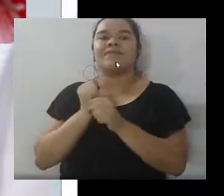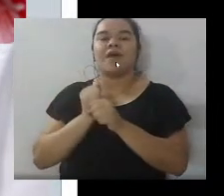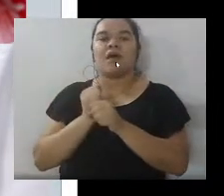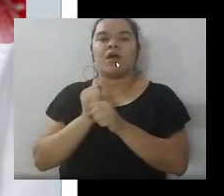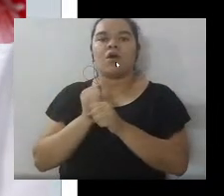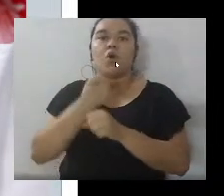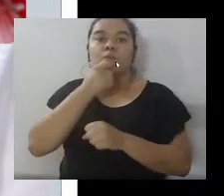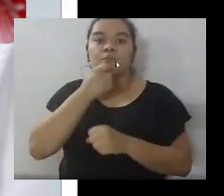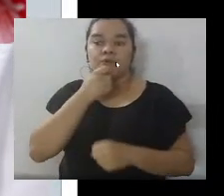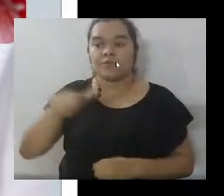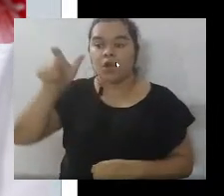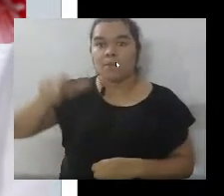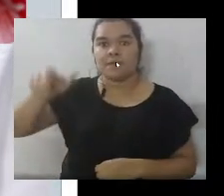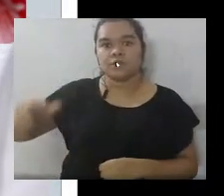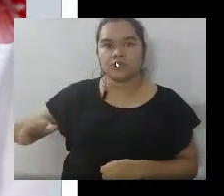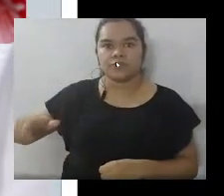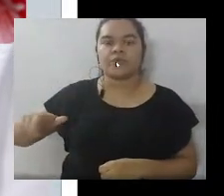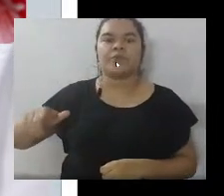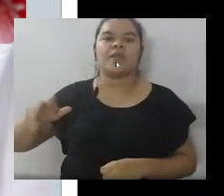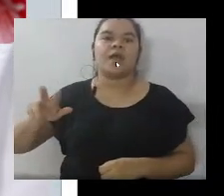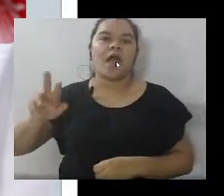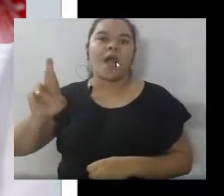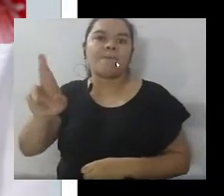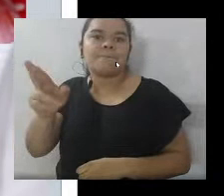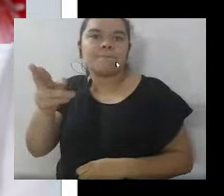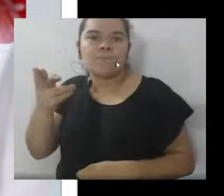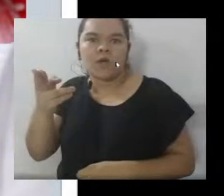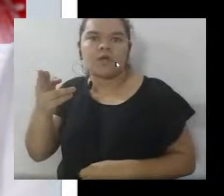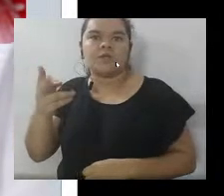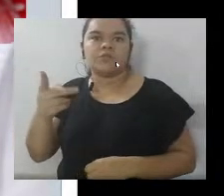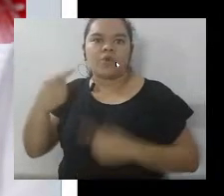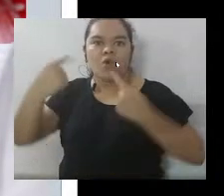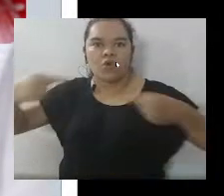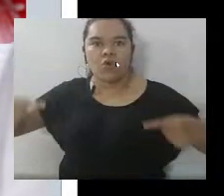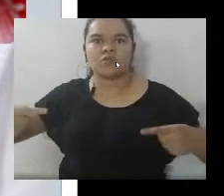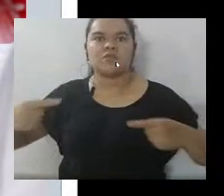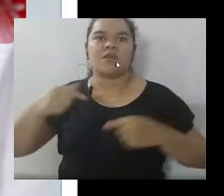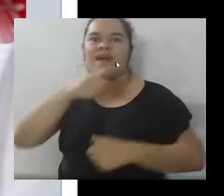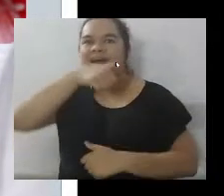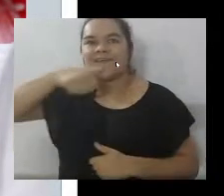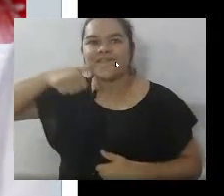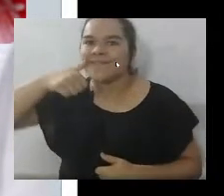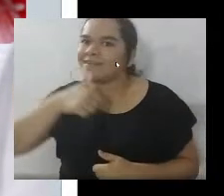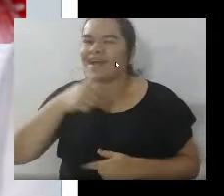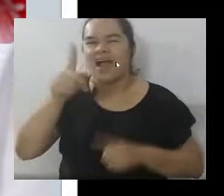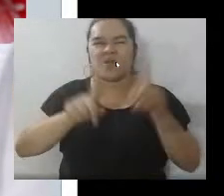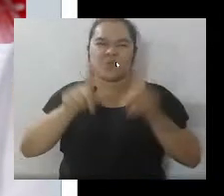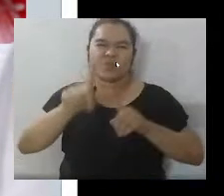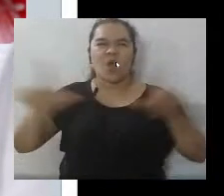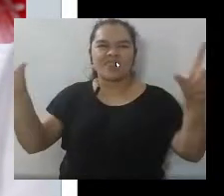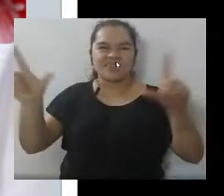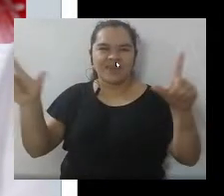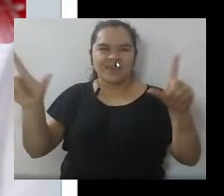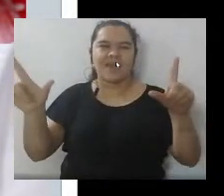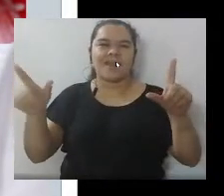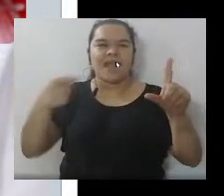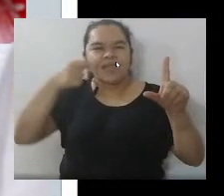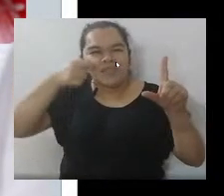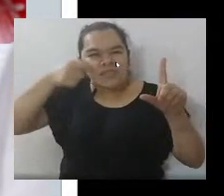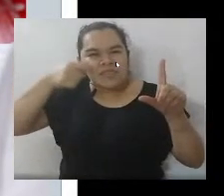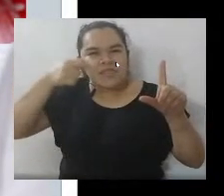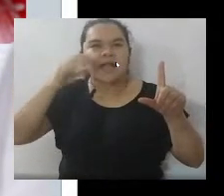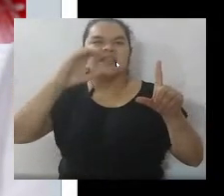química forense. Muchos de ustedes eligen bioquímica porque miran la serie CSI,